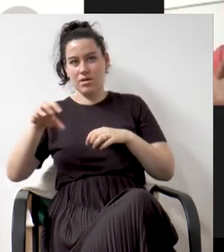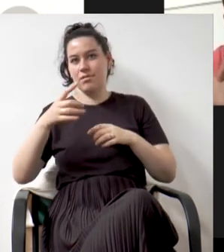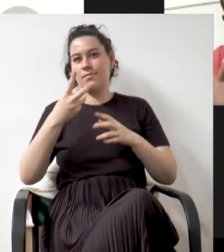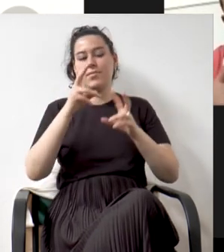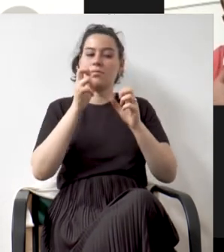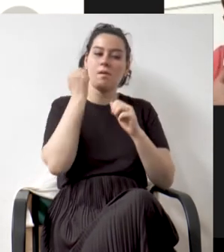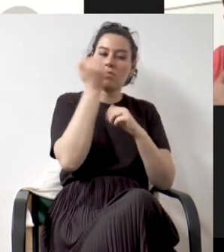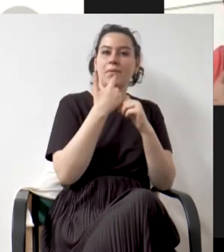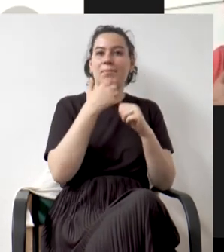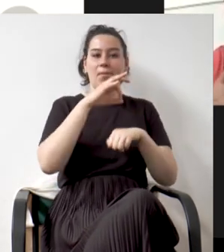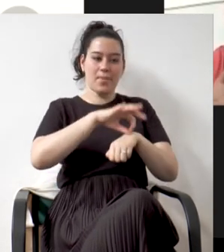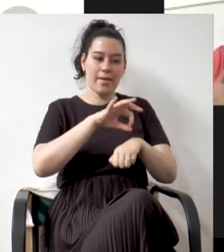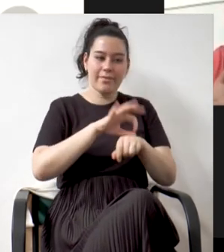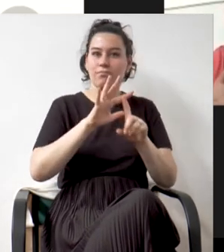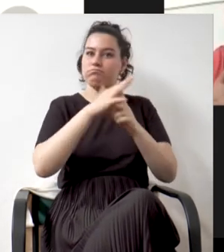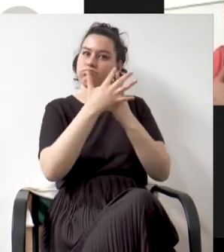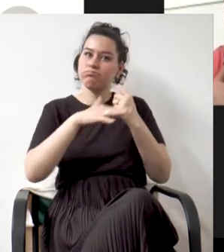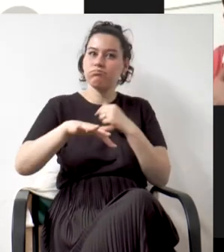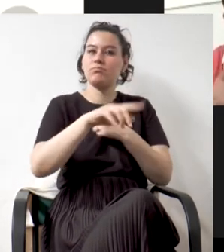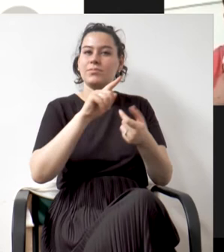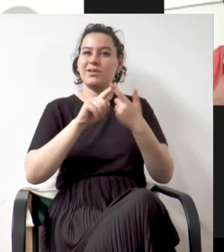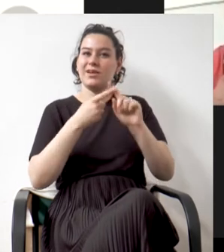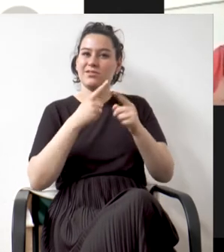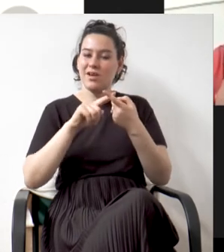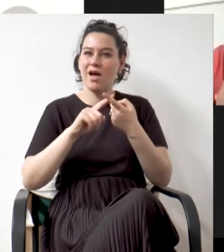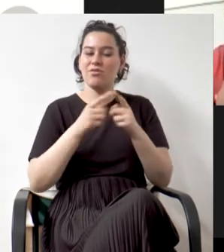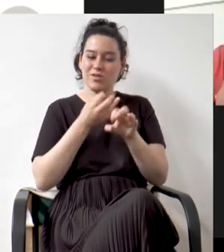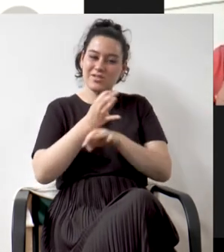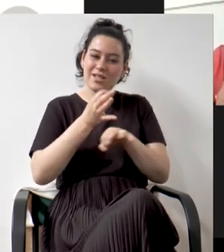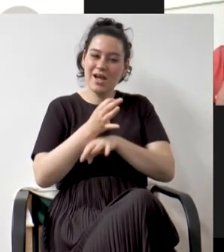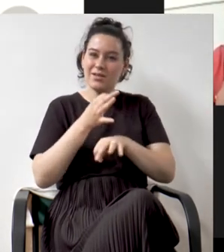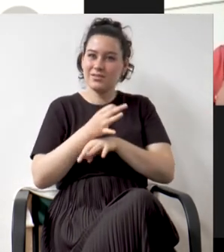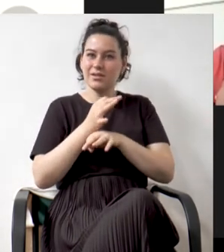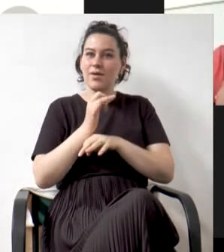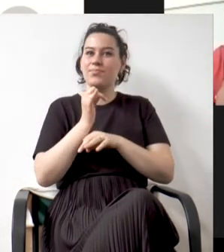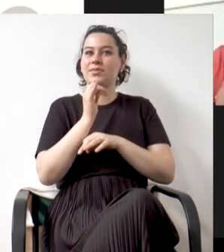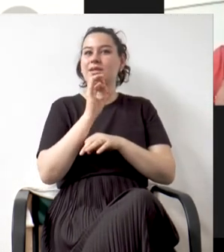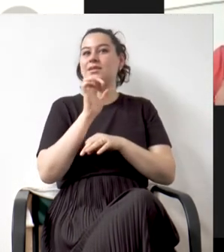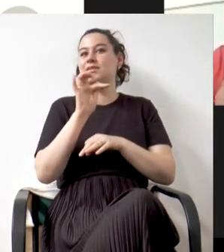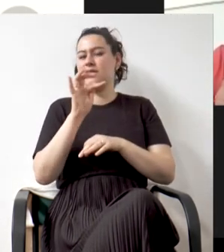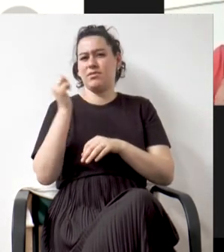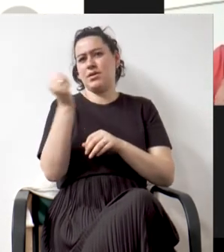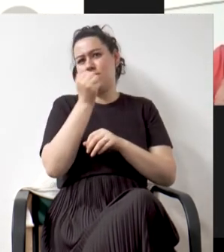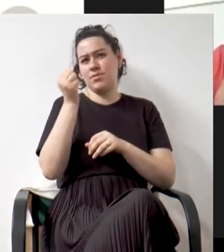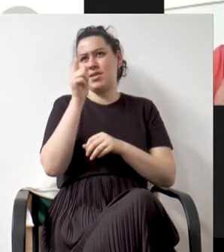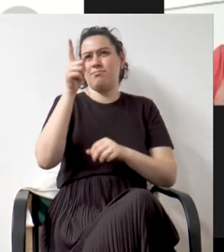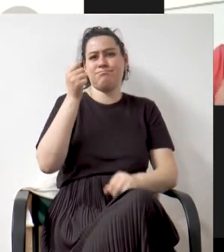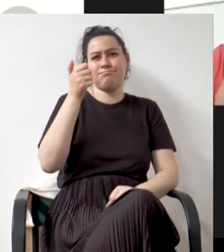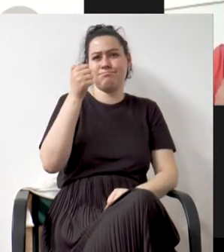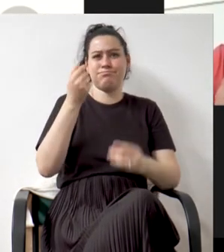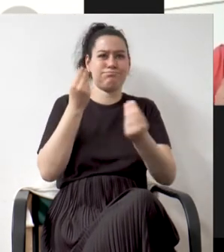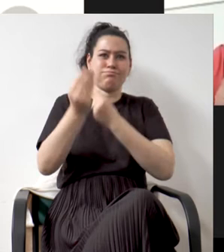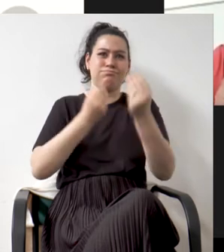entorno, muy vinculado desde la enseñanza. El ICEF tiene una matrícula muy importante en Rivera,